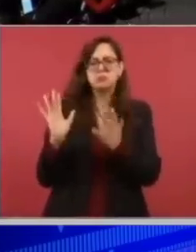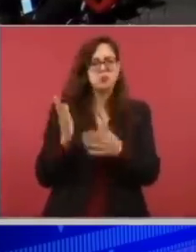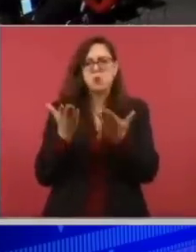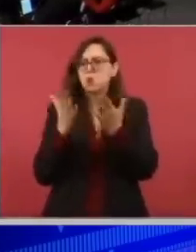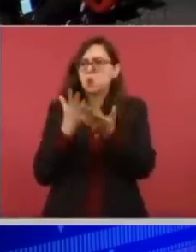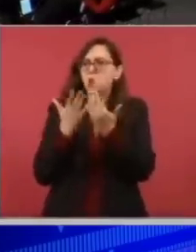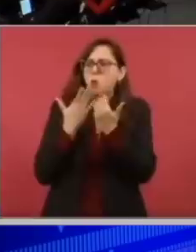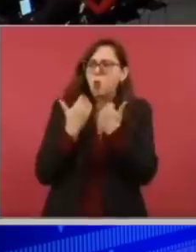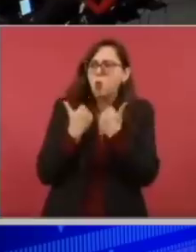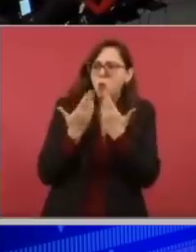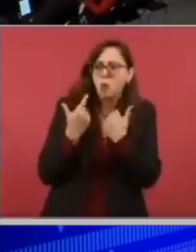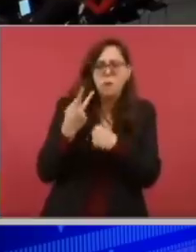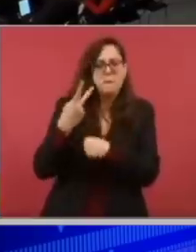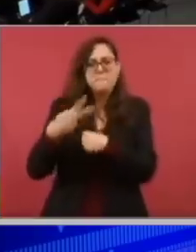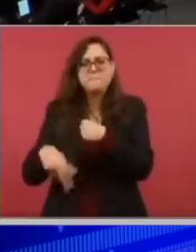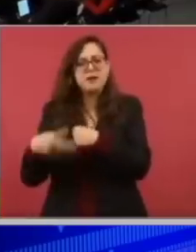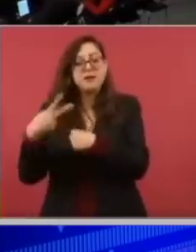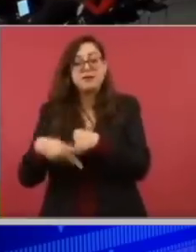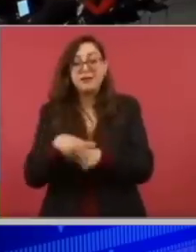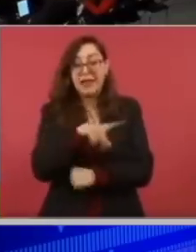no son ellos